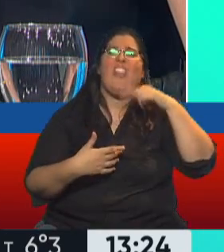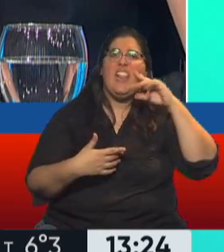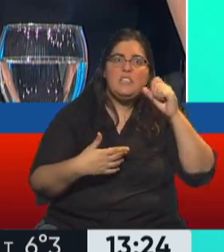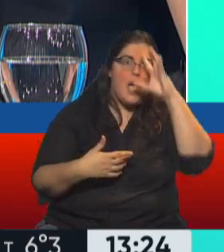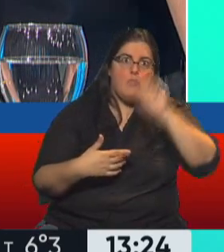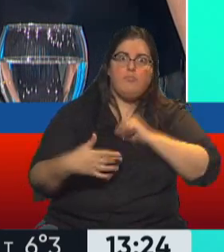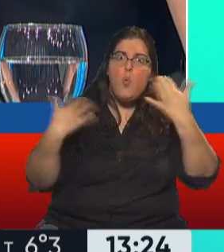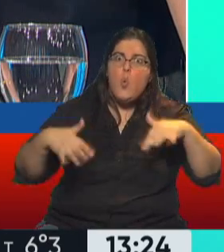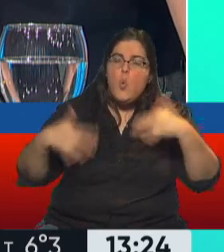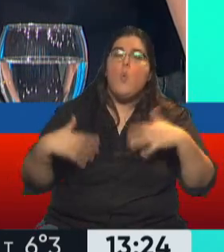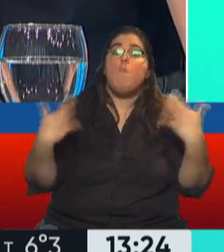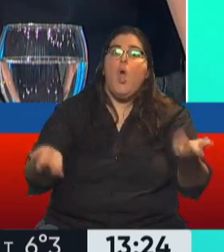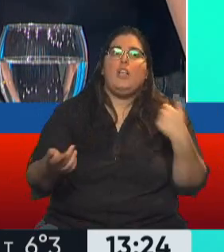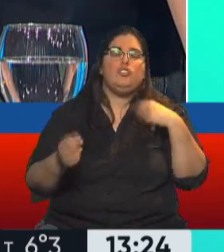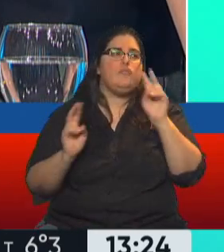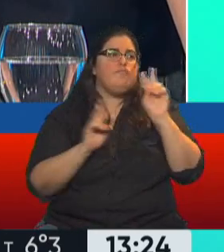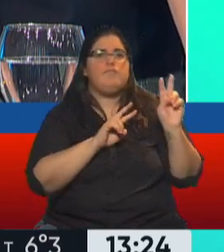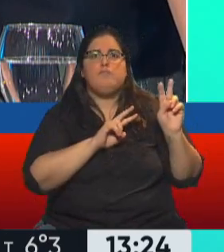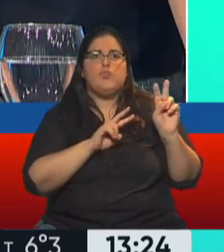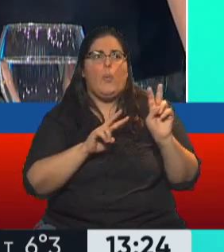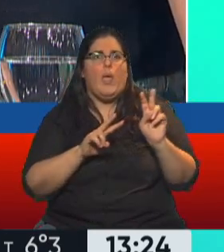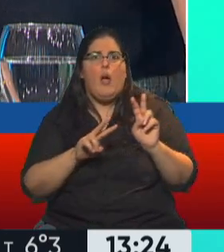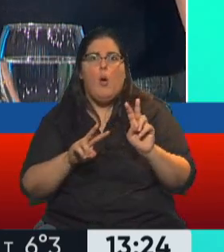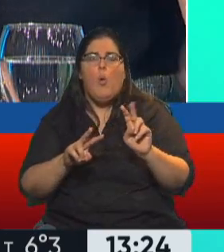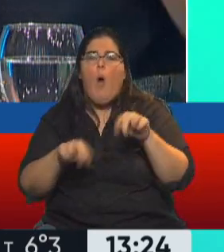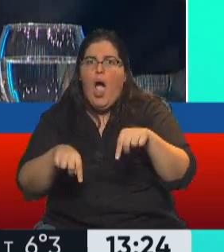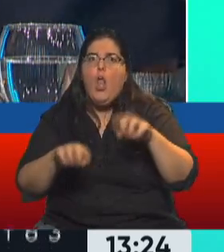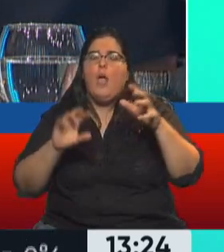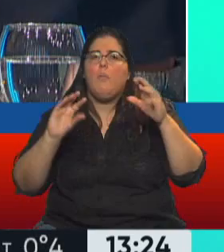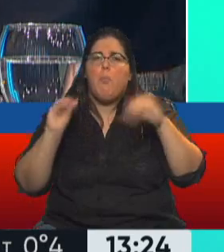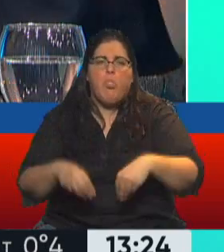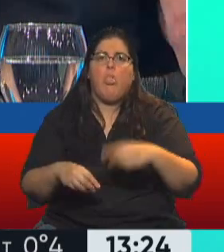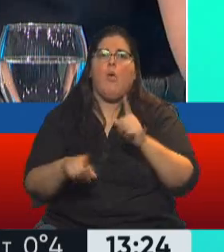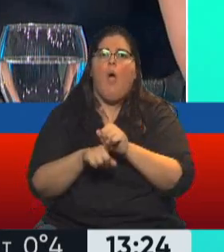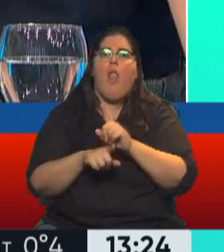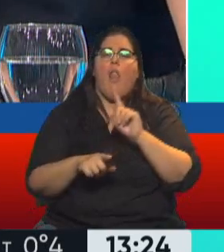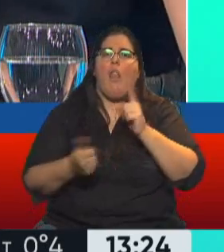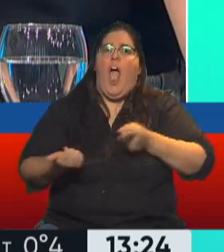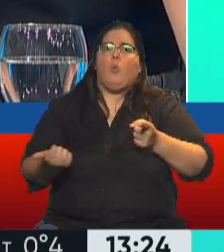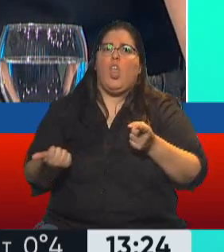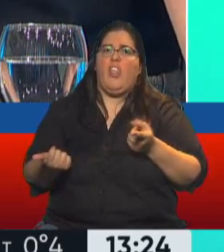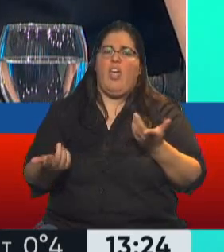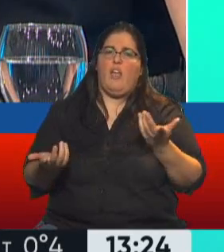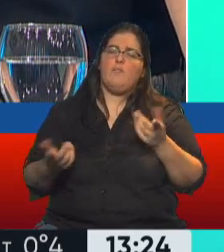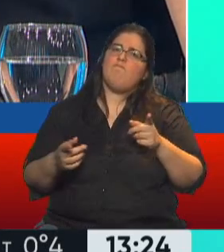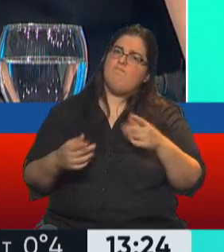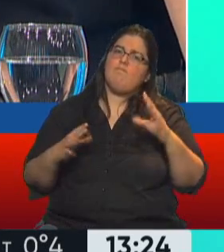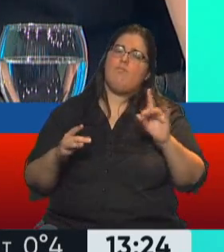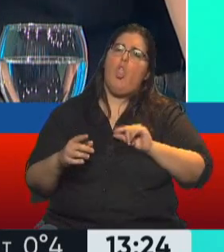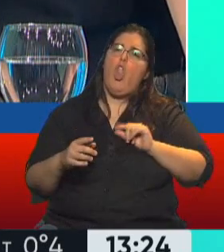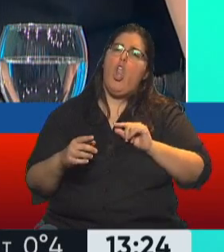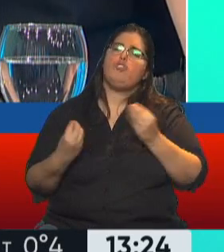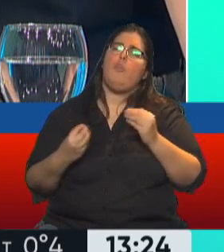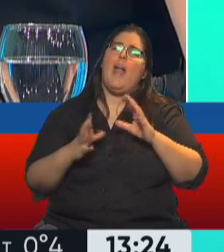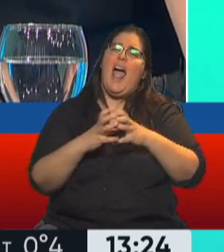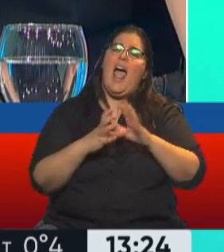vista, esta caída en este autoritarismo abierto, desde mi punto de vista, se hace más dolorosa para la izquierda latinoamericana.